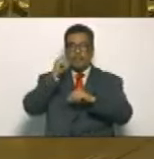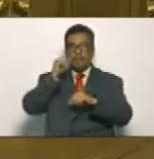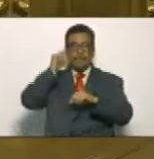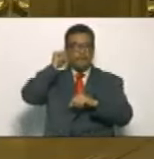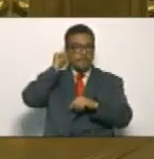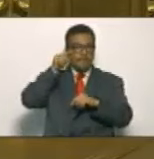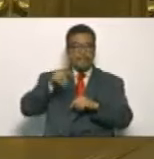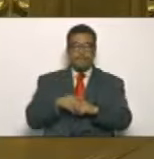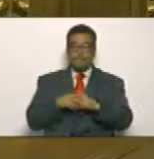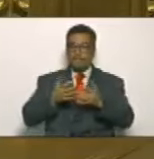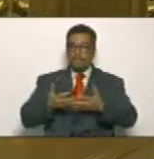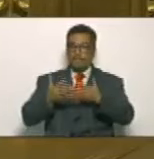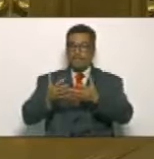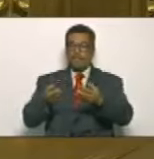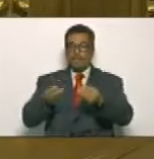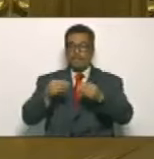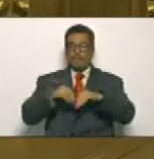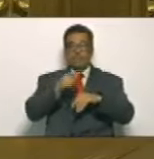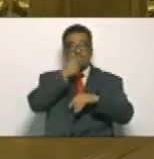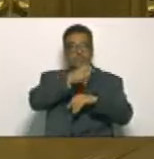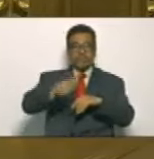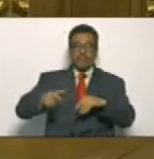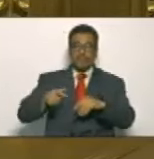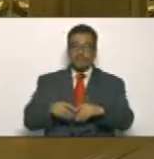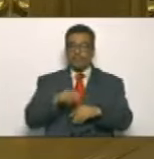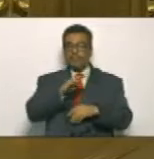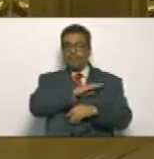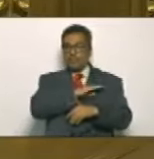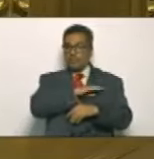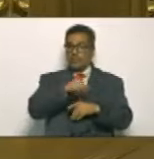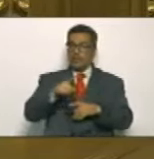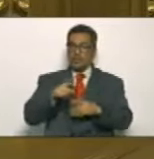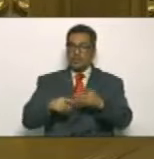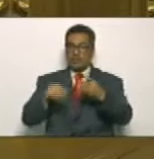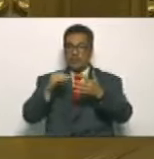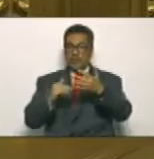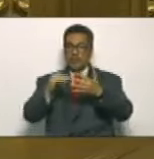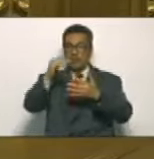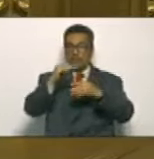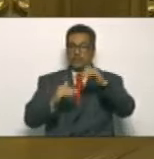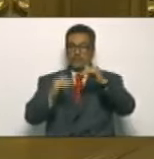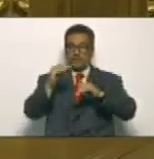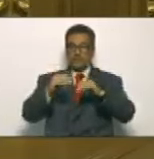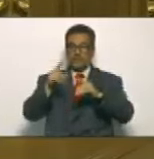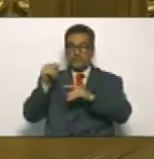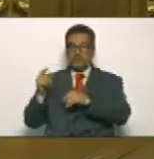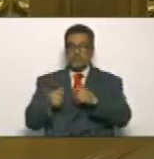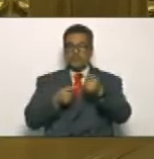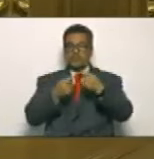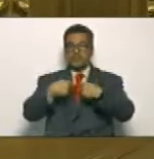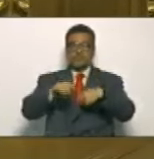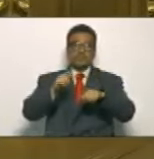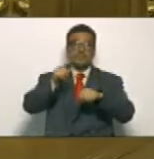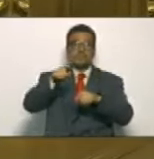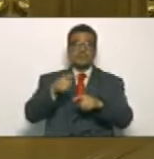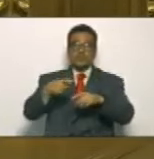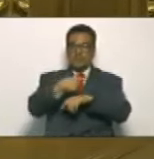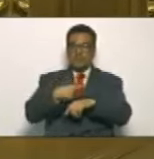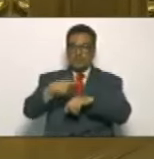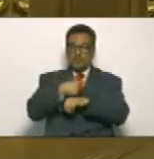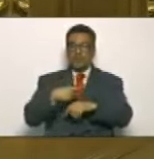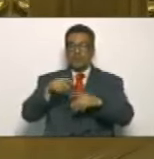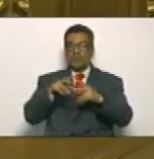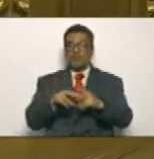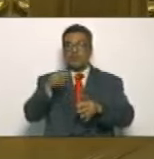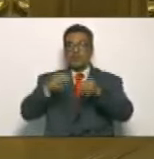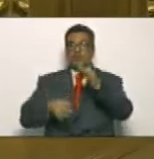campesinas, y de gran parte de la población perteneciente a las clases sociales más vulnerables. Inspirado en la búsqueda de un estado